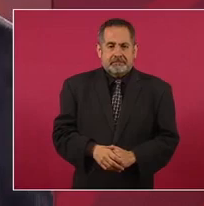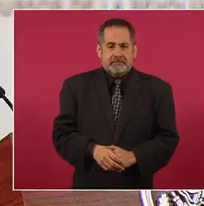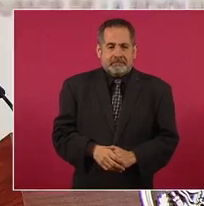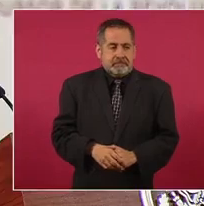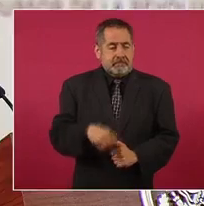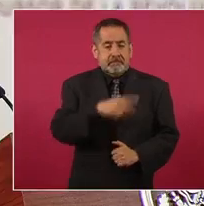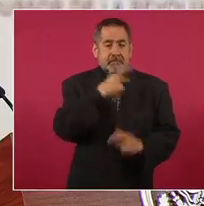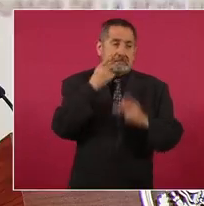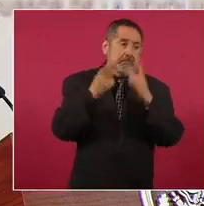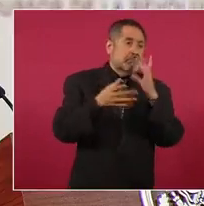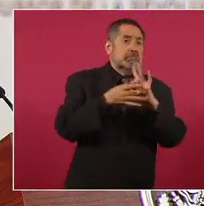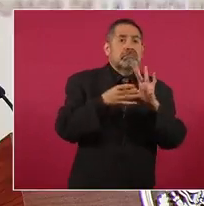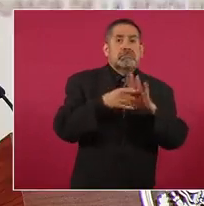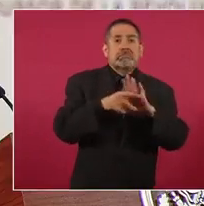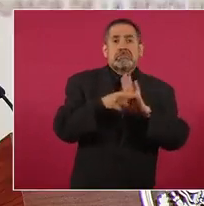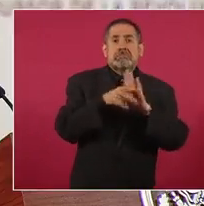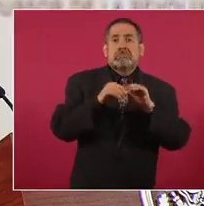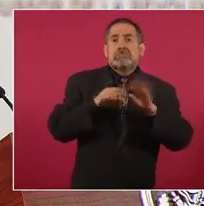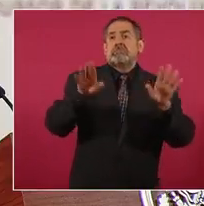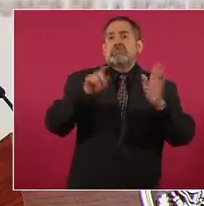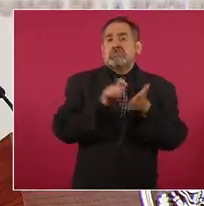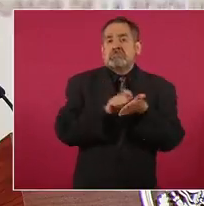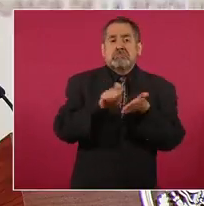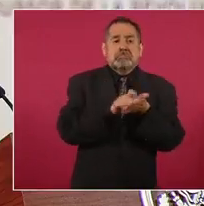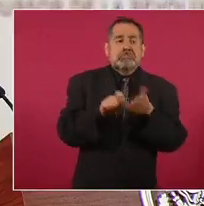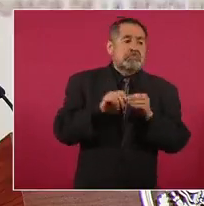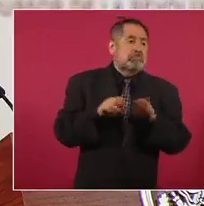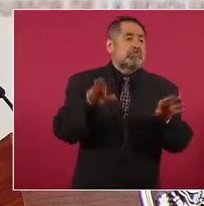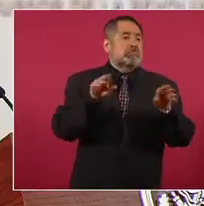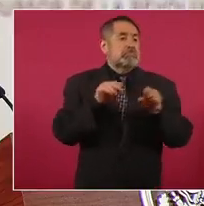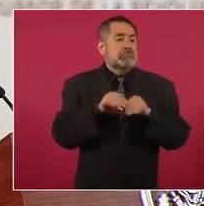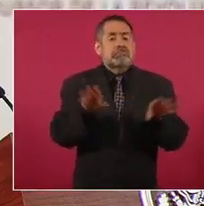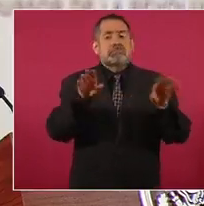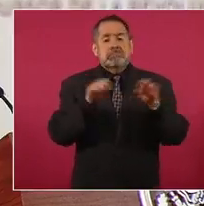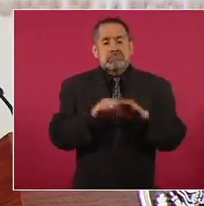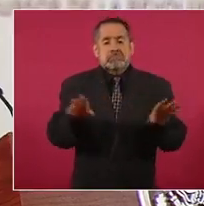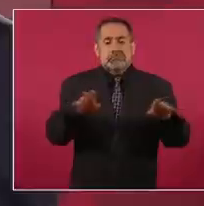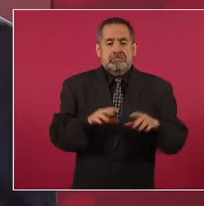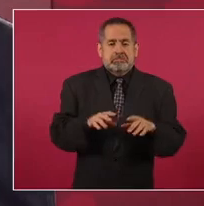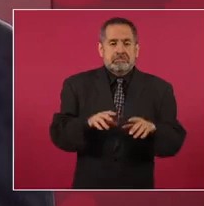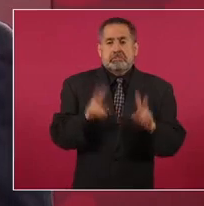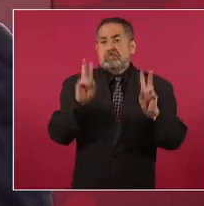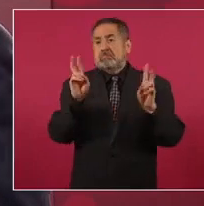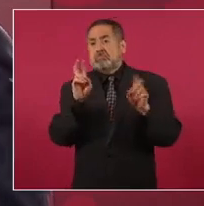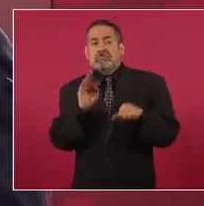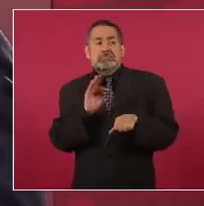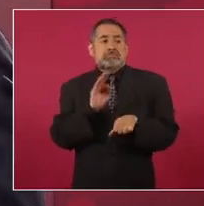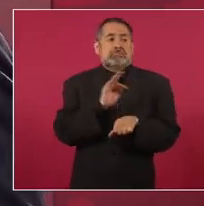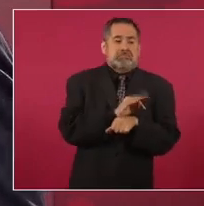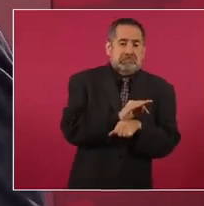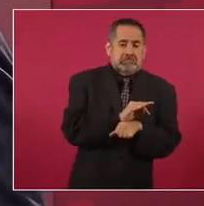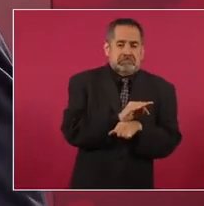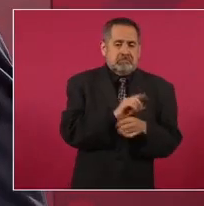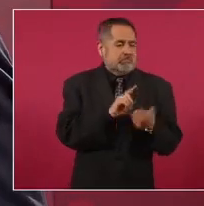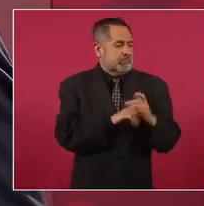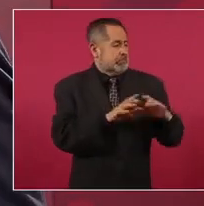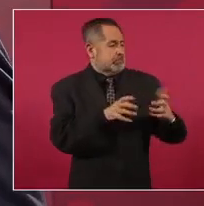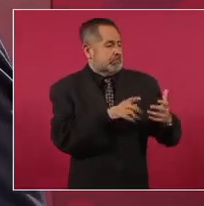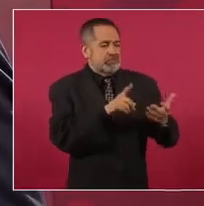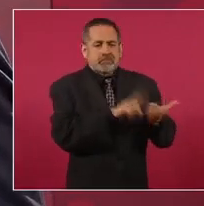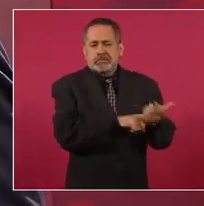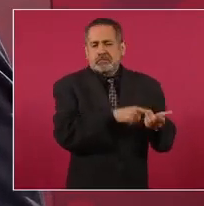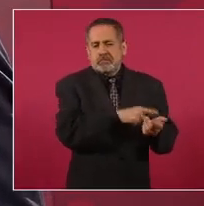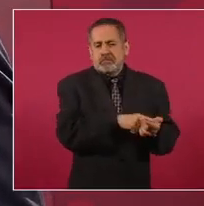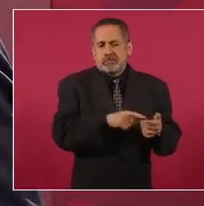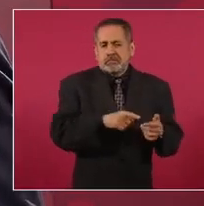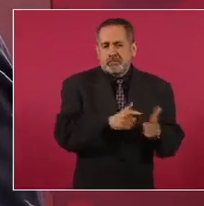Puras notas de este tipo de protección a grupos de intereses